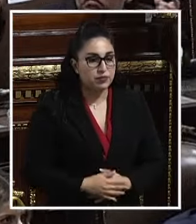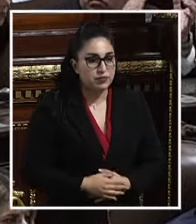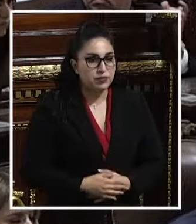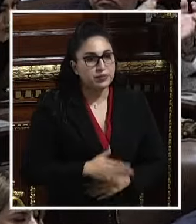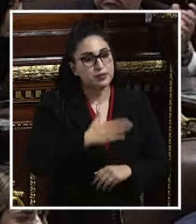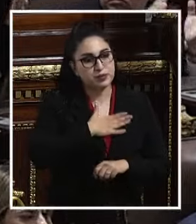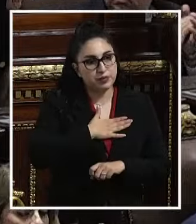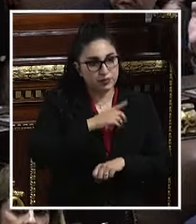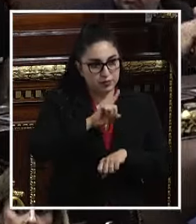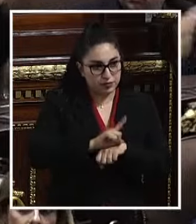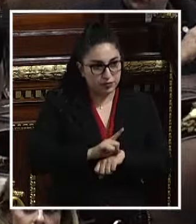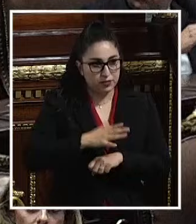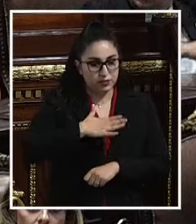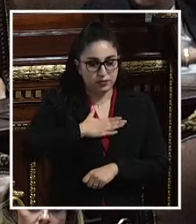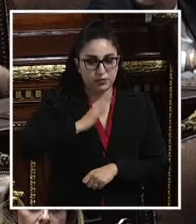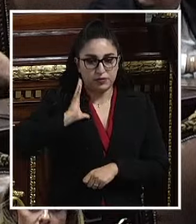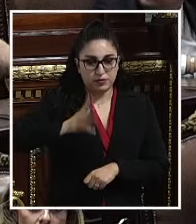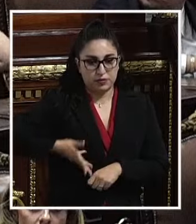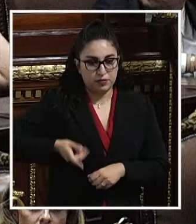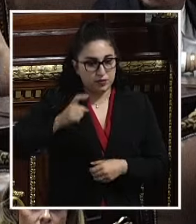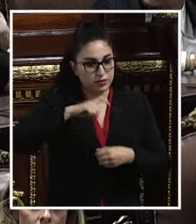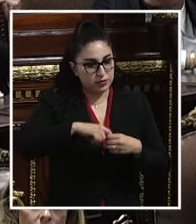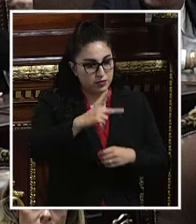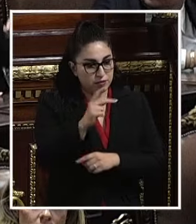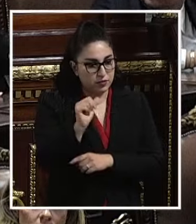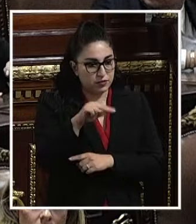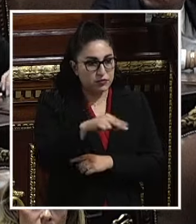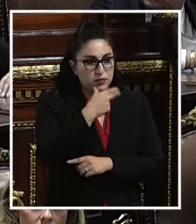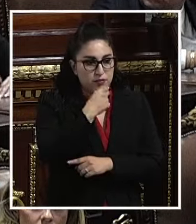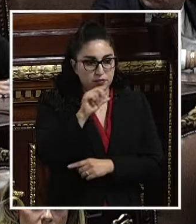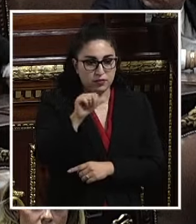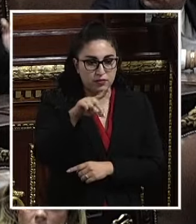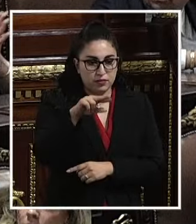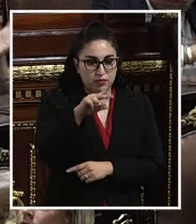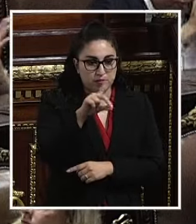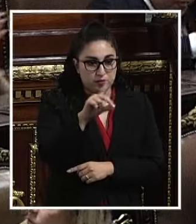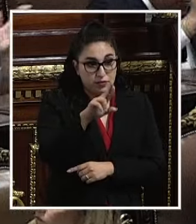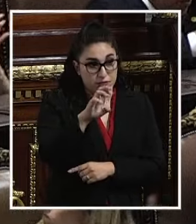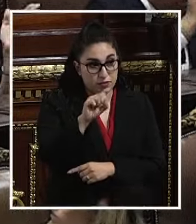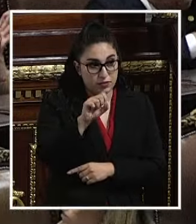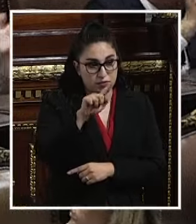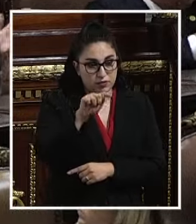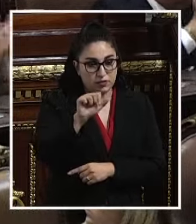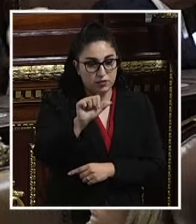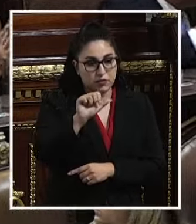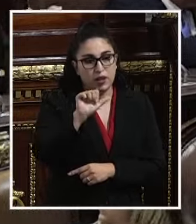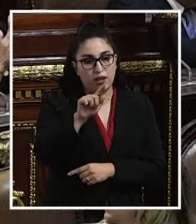Muy buenos días, orgullosamente panista, Andrés Ataide, presente.